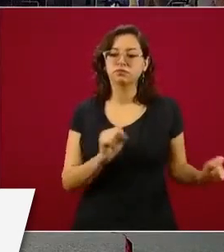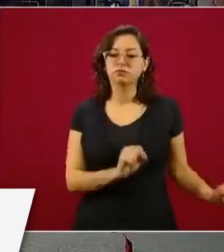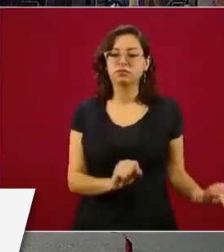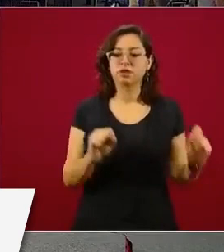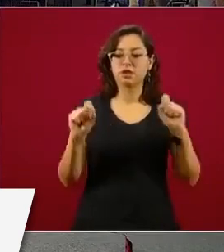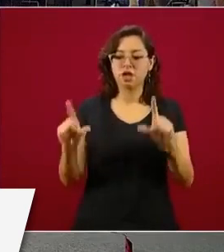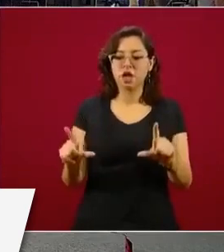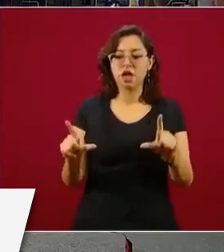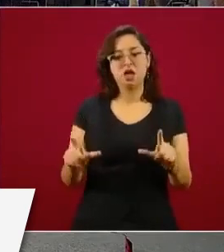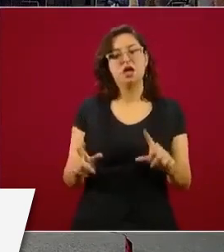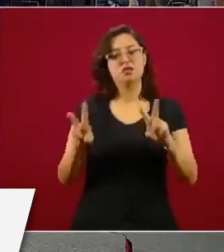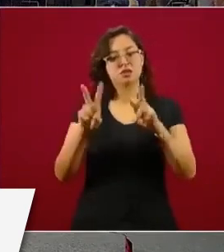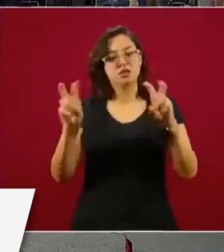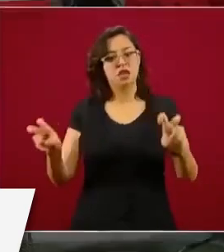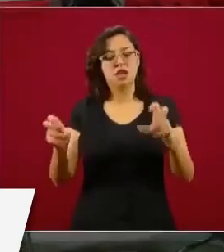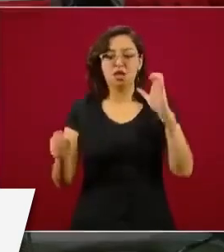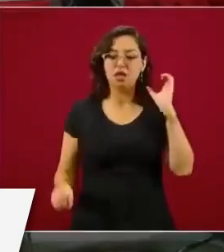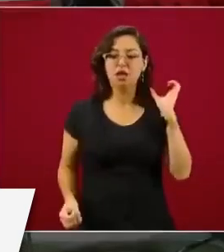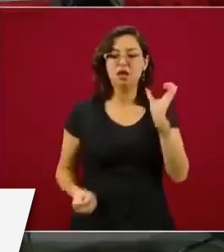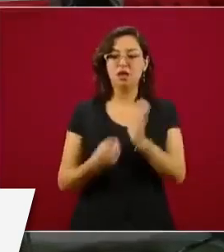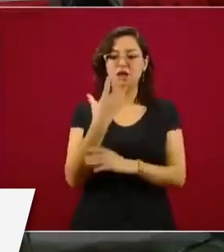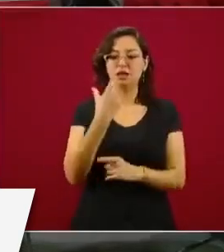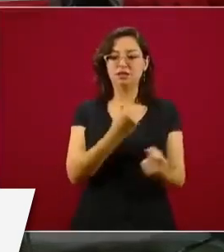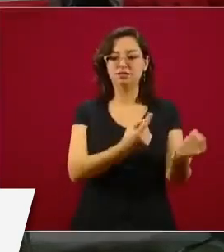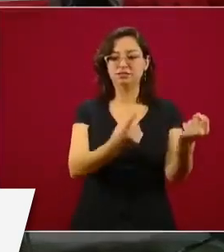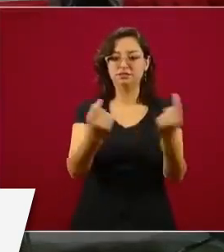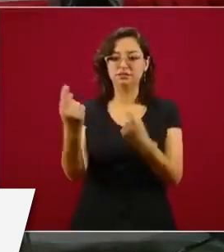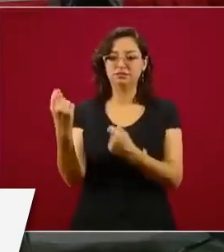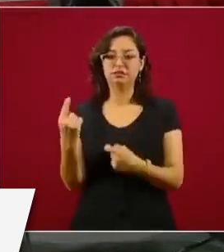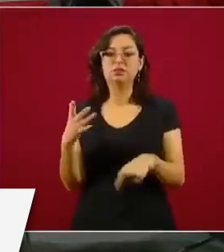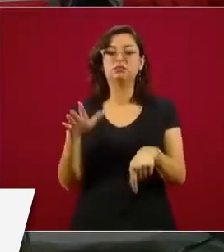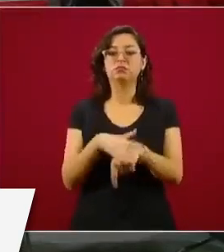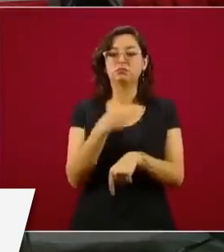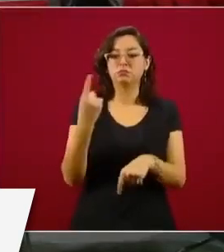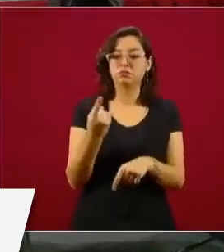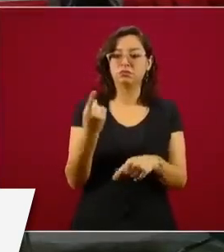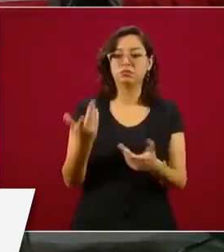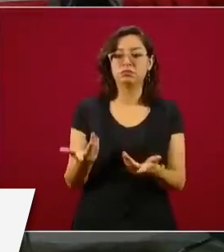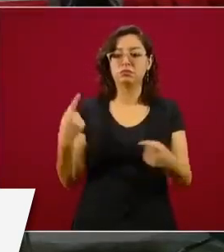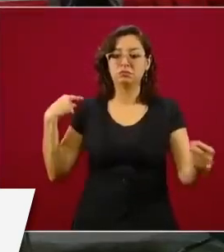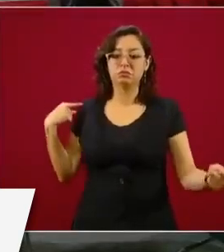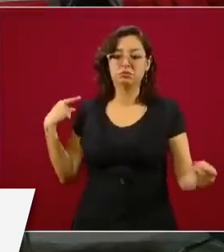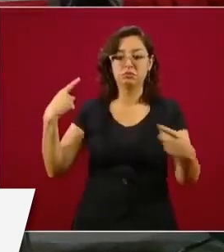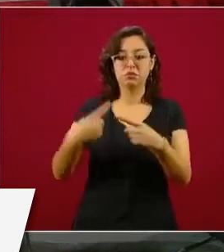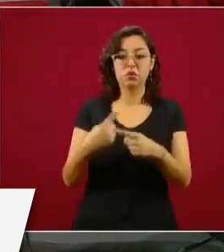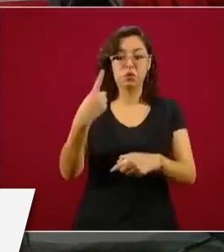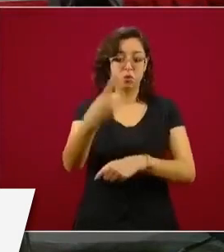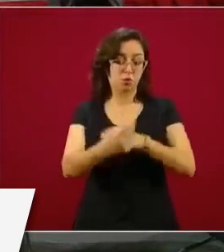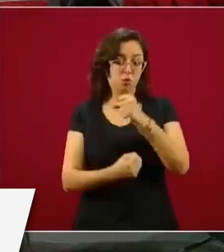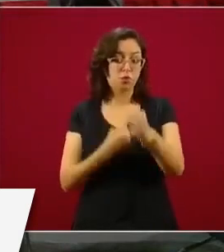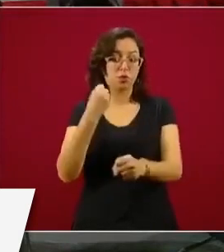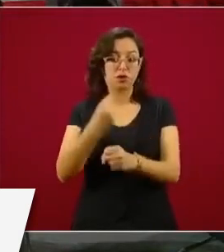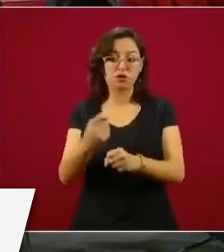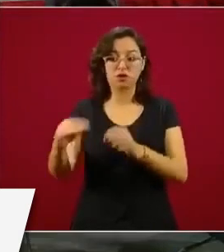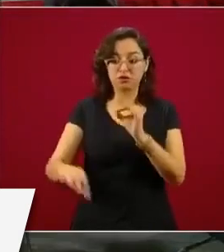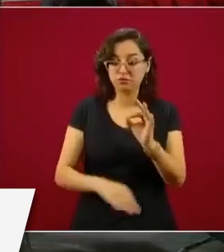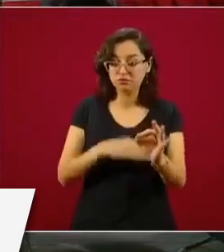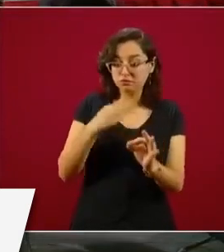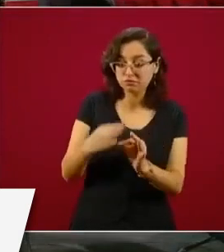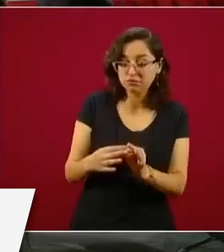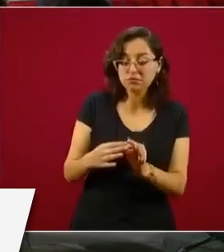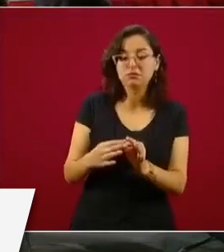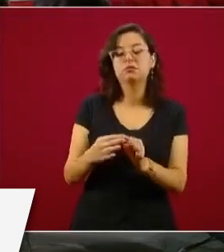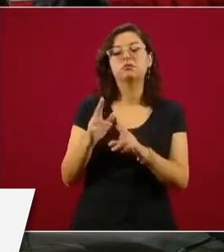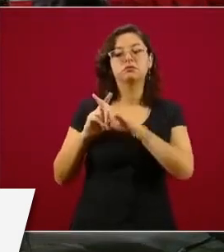algunas novedades, ya que esta presentación cumple ya el año y entonces hemos hecho algunos ajustes para